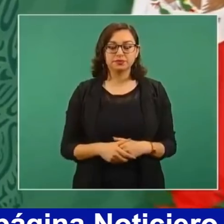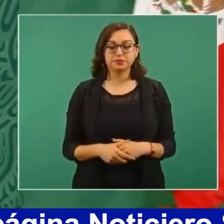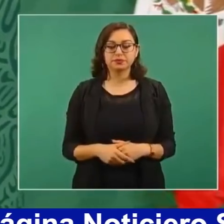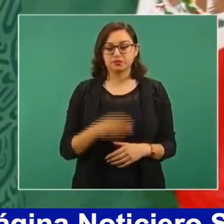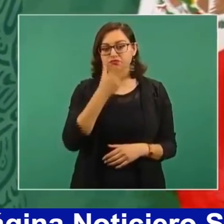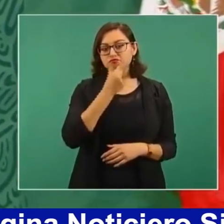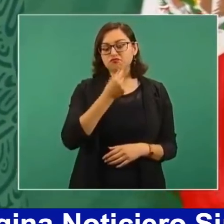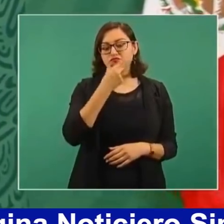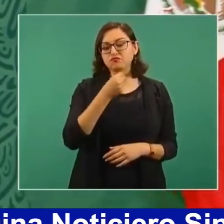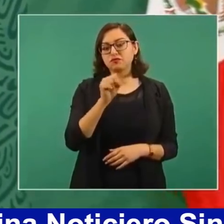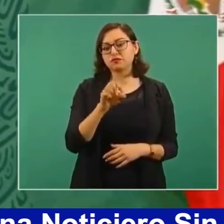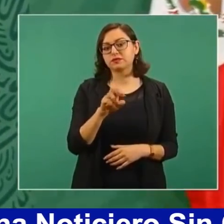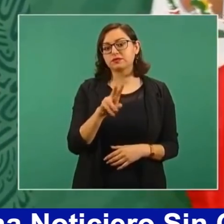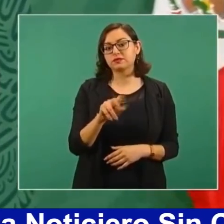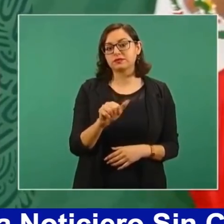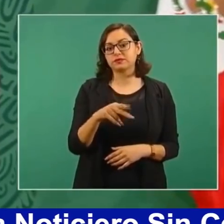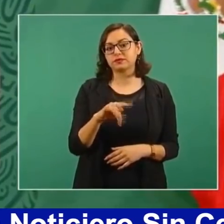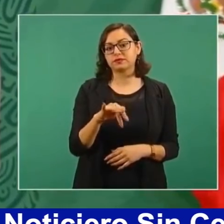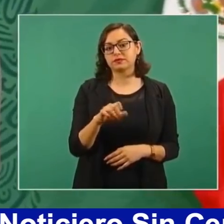Cervantes,